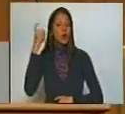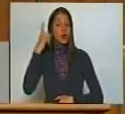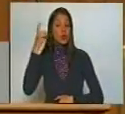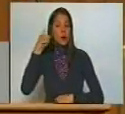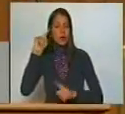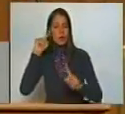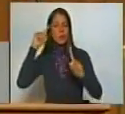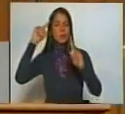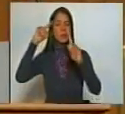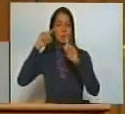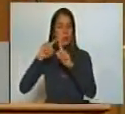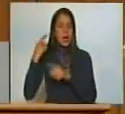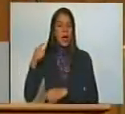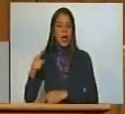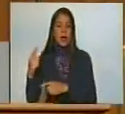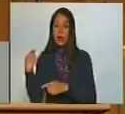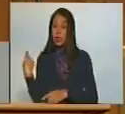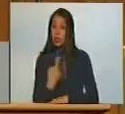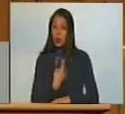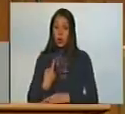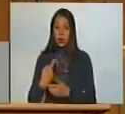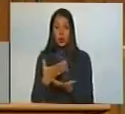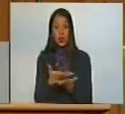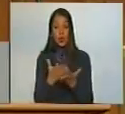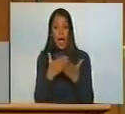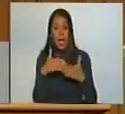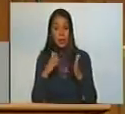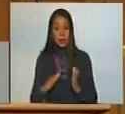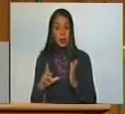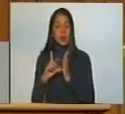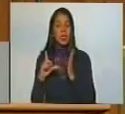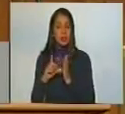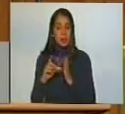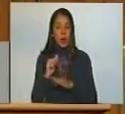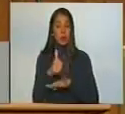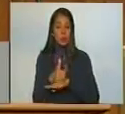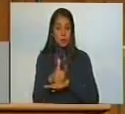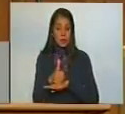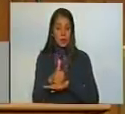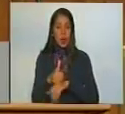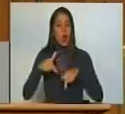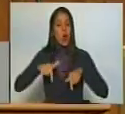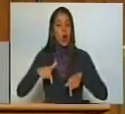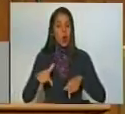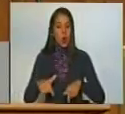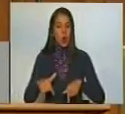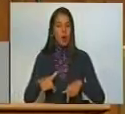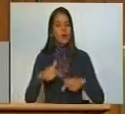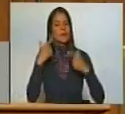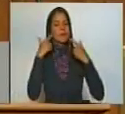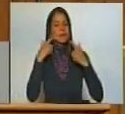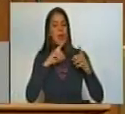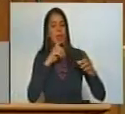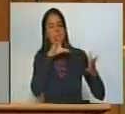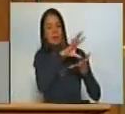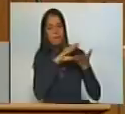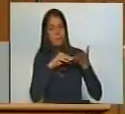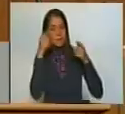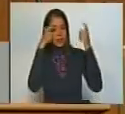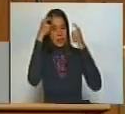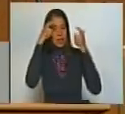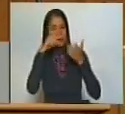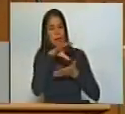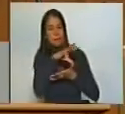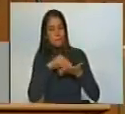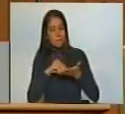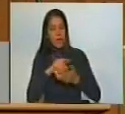alcanzar como movimiento estudiantil. Pero hoy más que nunca, con la fuerza de nuestro comandante Chávez y